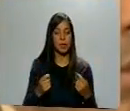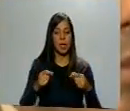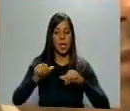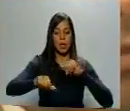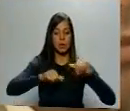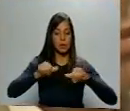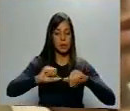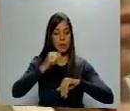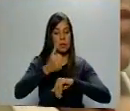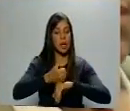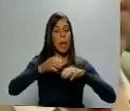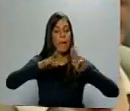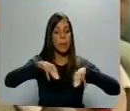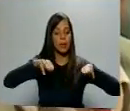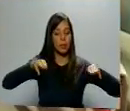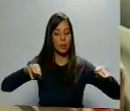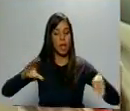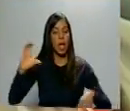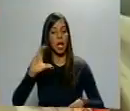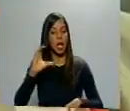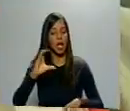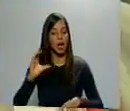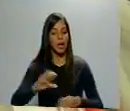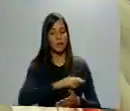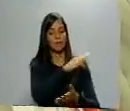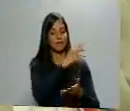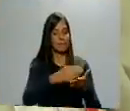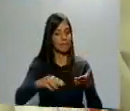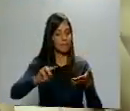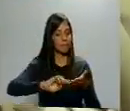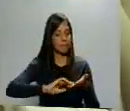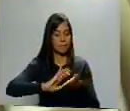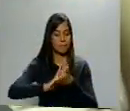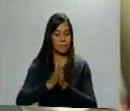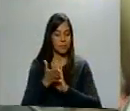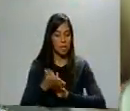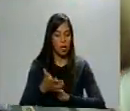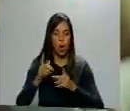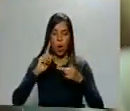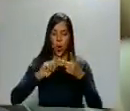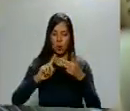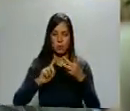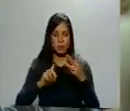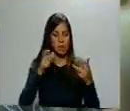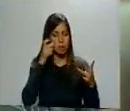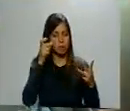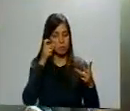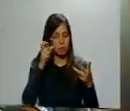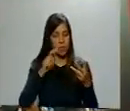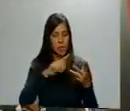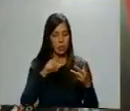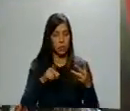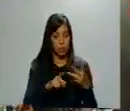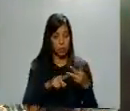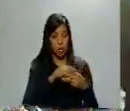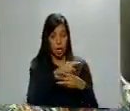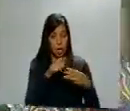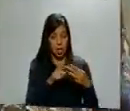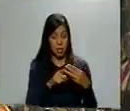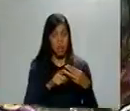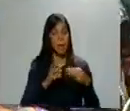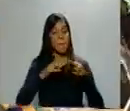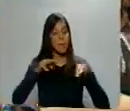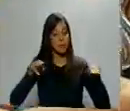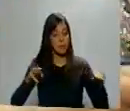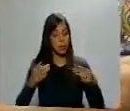la liquidación de la Alcaldía Metropolitana, el Cabildo Metropolitano y la Contraloría Metropolitana, todas estas del área